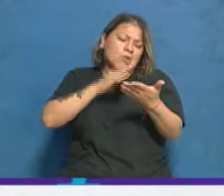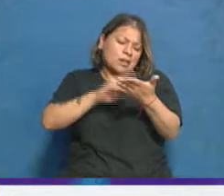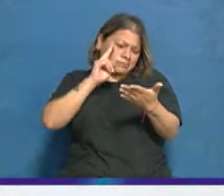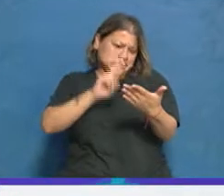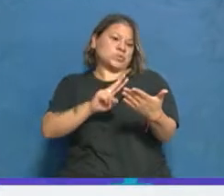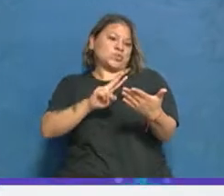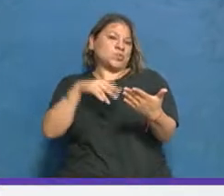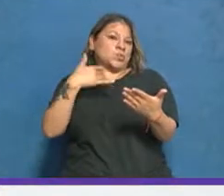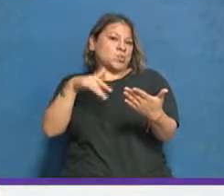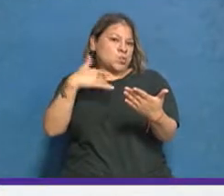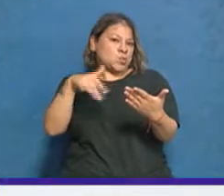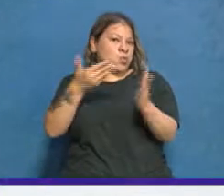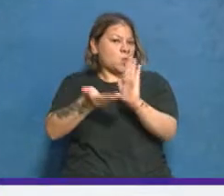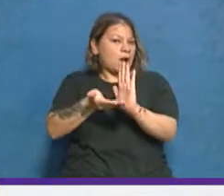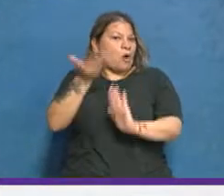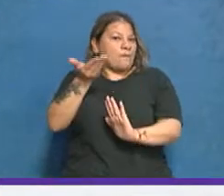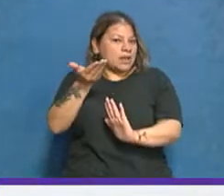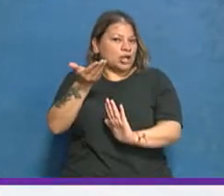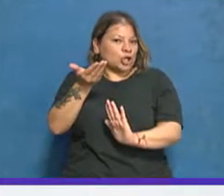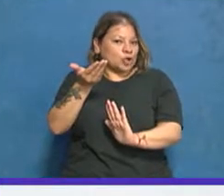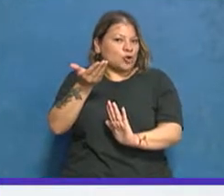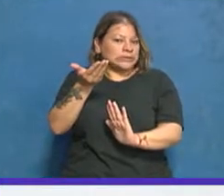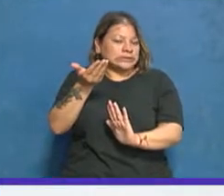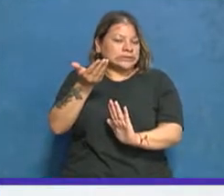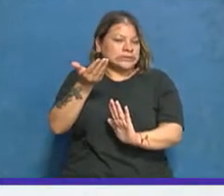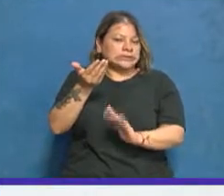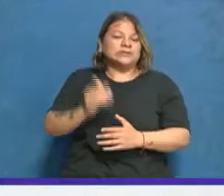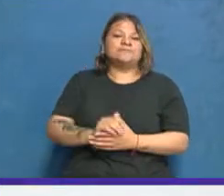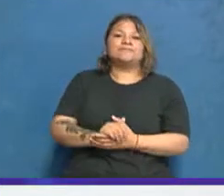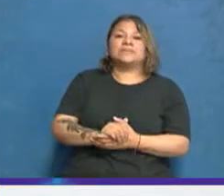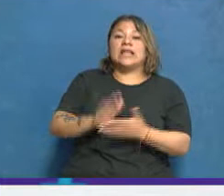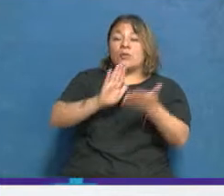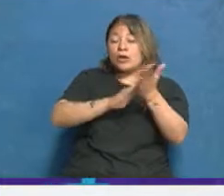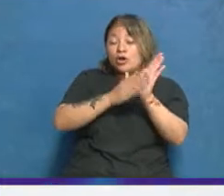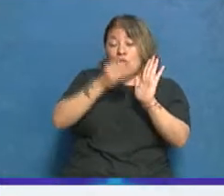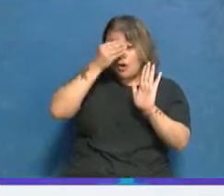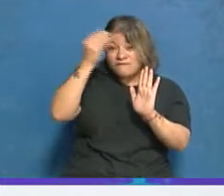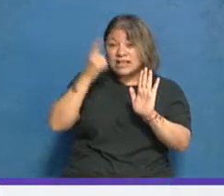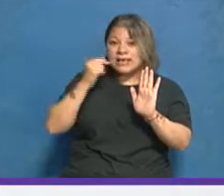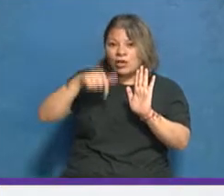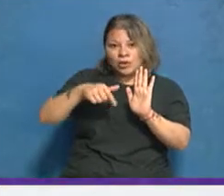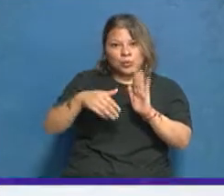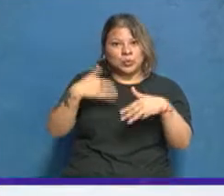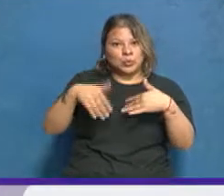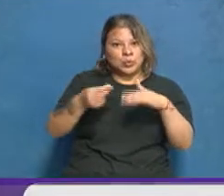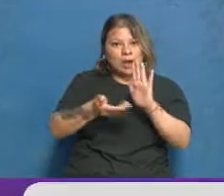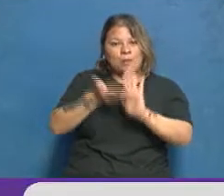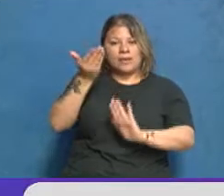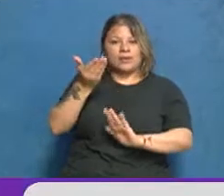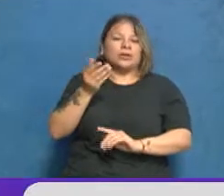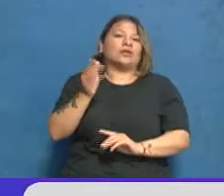aumento mayor al que podríamos decir que es el del boletín oficial del día de hoy. Estamos, claro, no